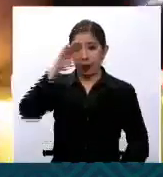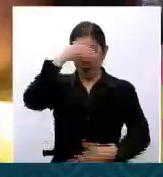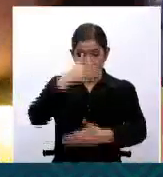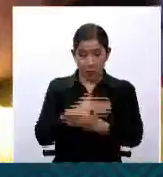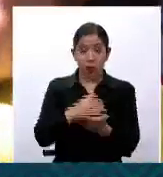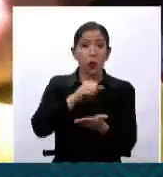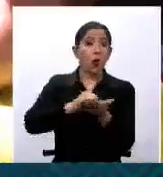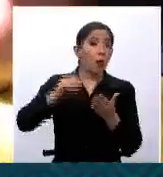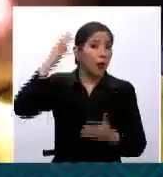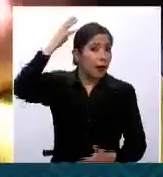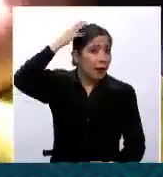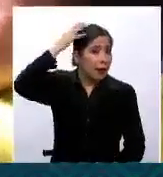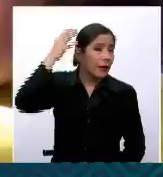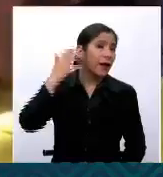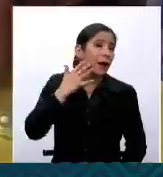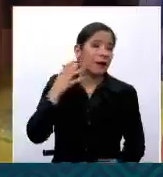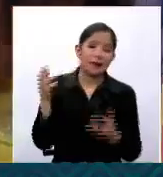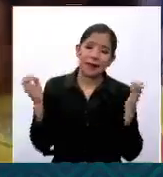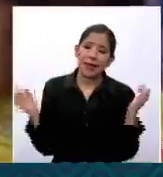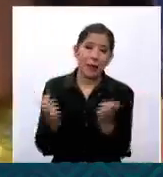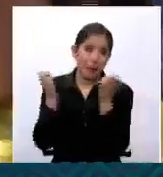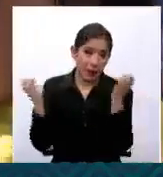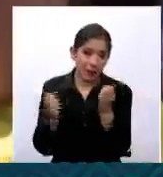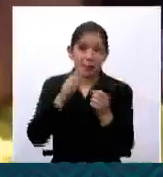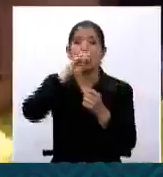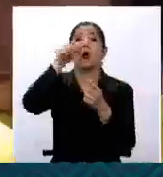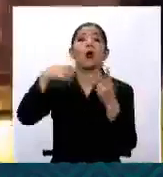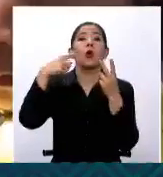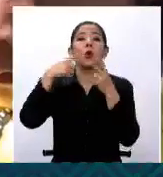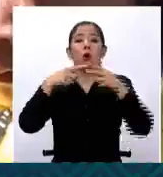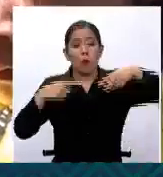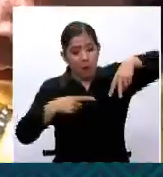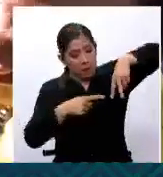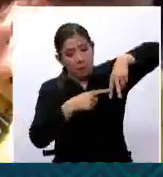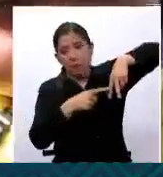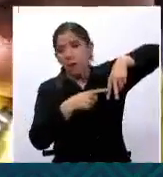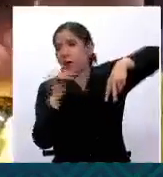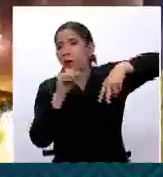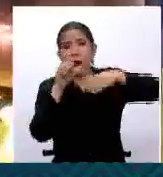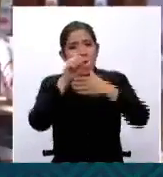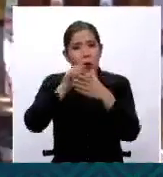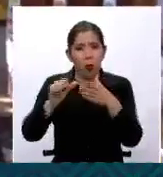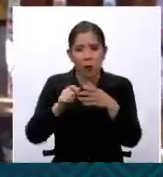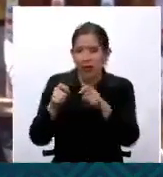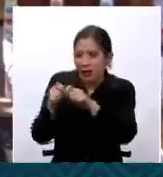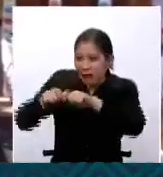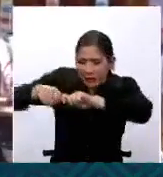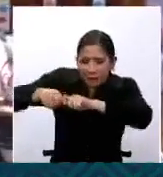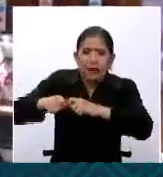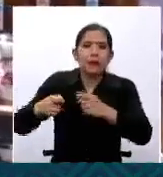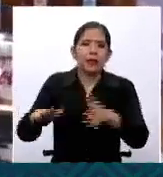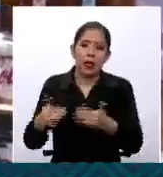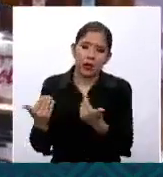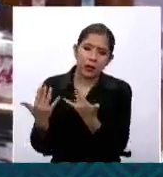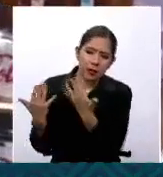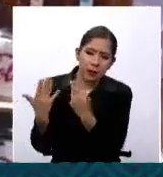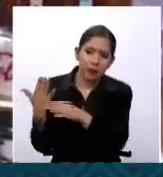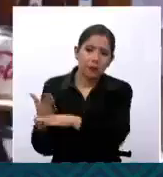de emergencia y después tuvo que ser operado de la pierna, también está con clavos, ahorita se encuentra en etapa de recuperación. Teníamos